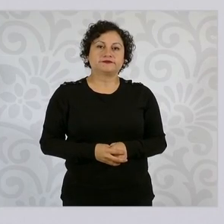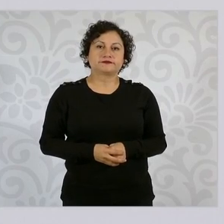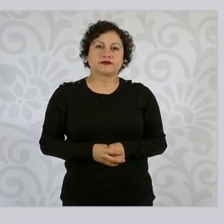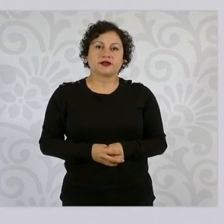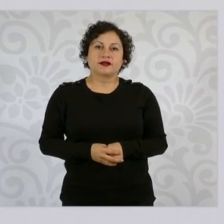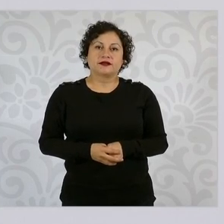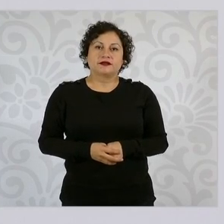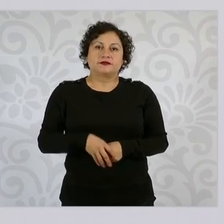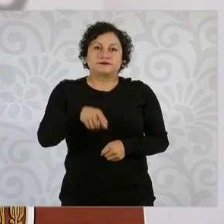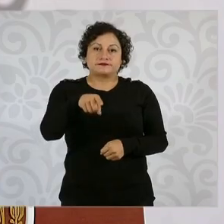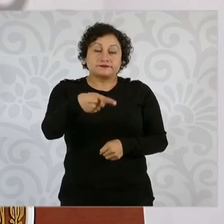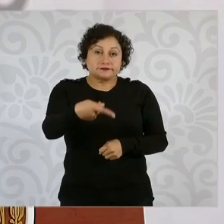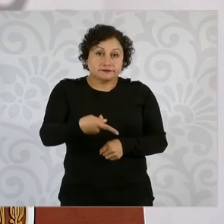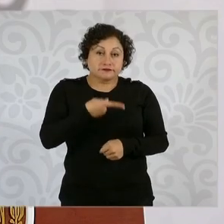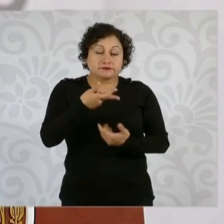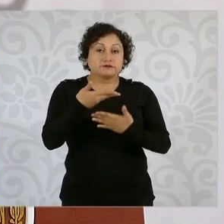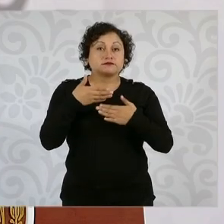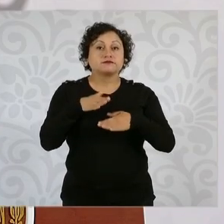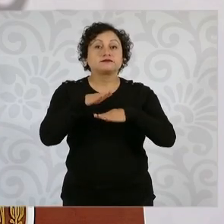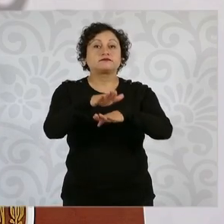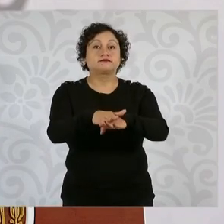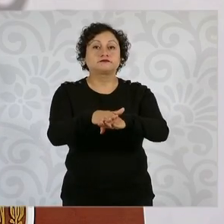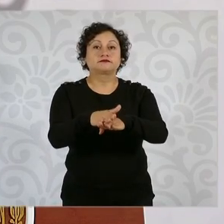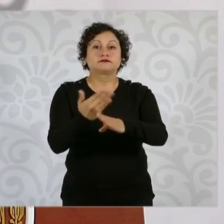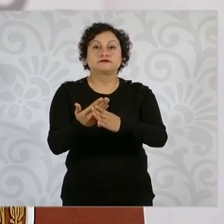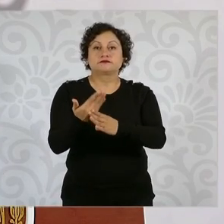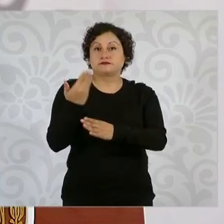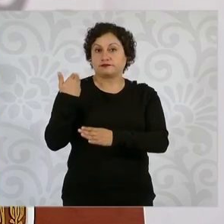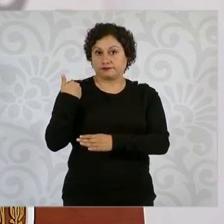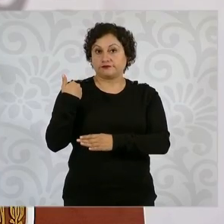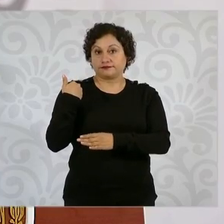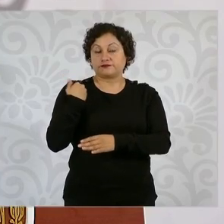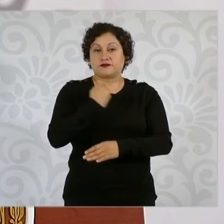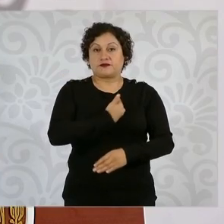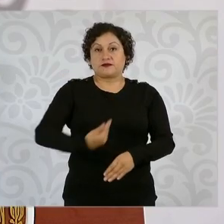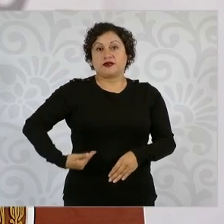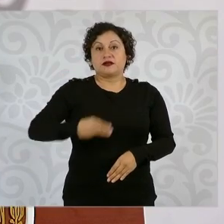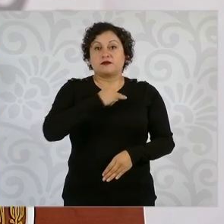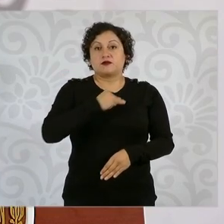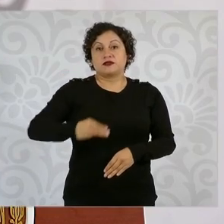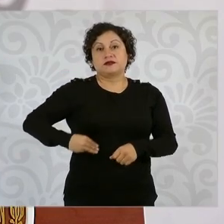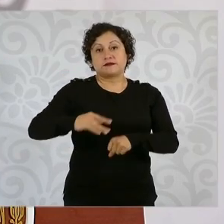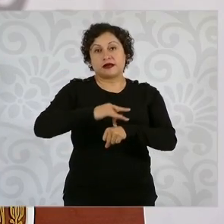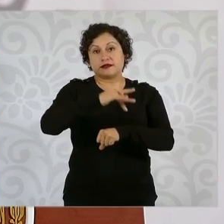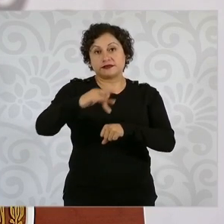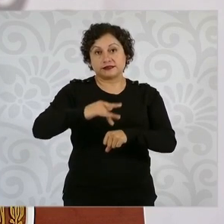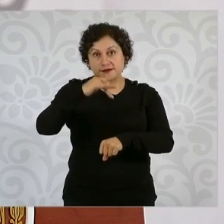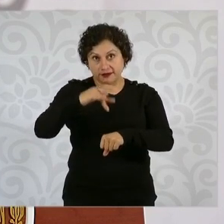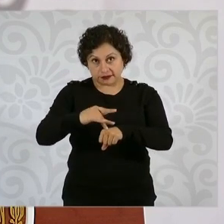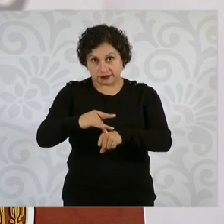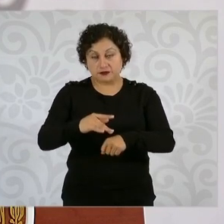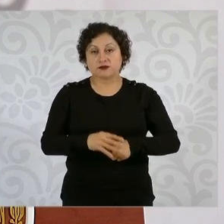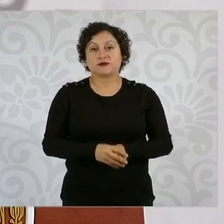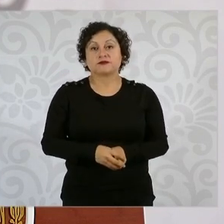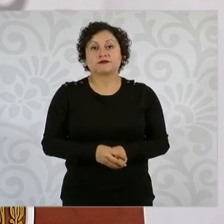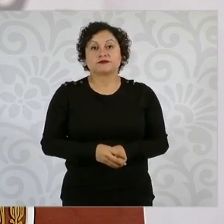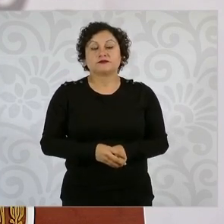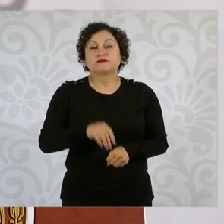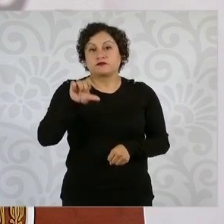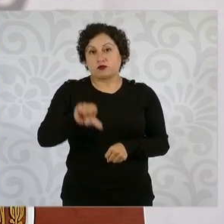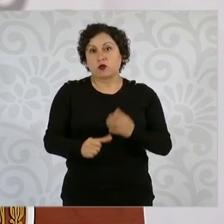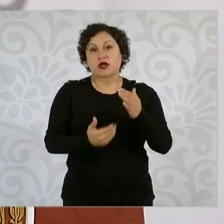el lamentable suceso del presidente municipal de Chilpancingo, hoy en la mañana se presentó